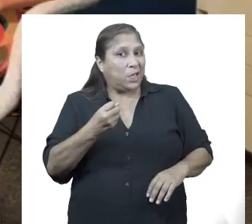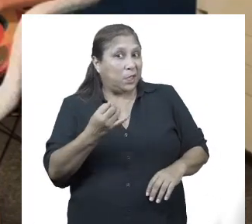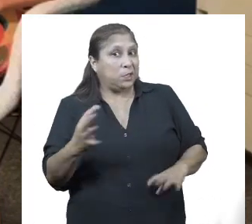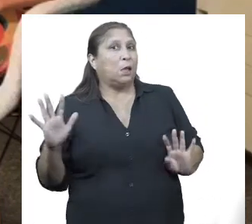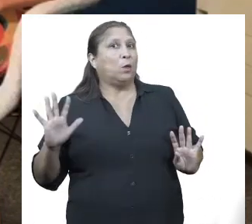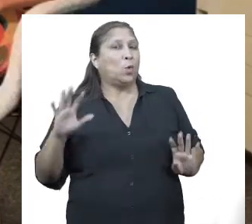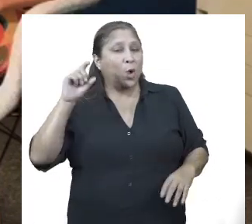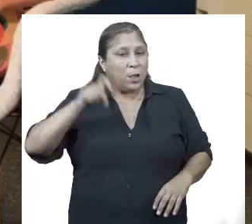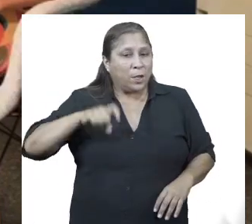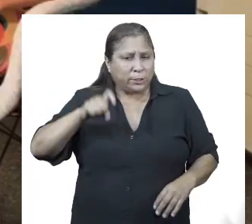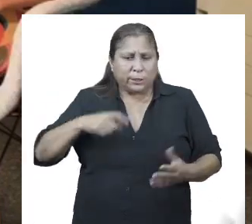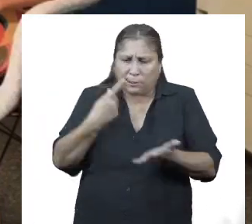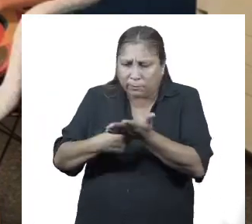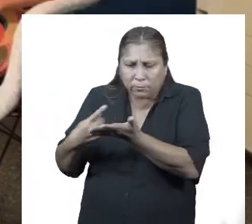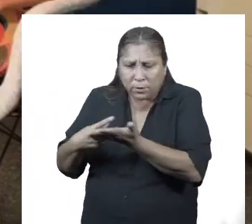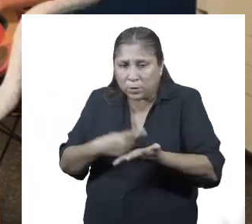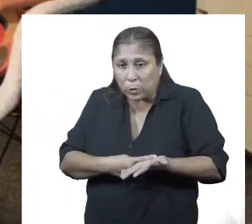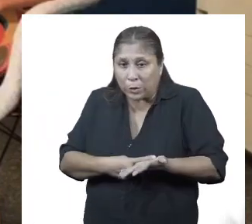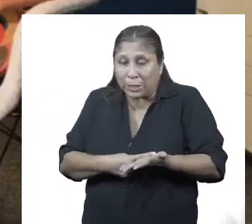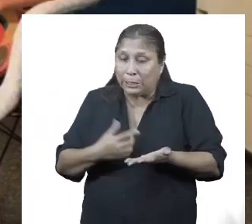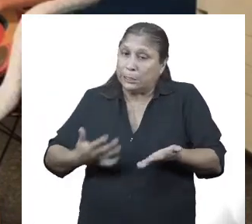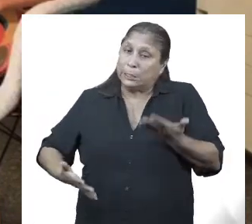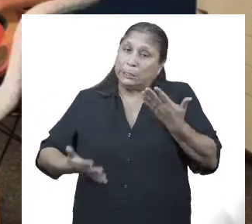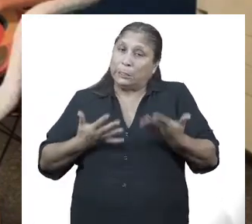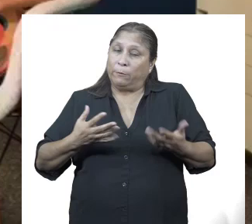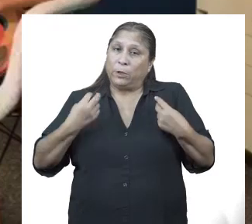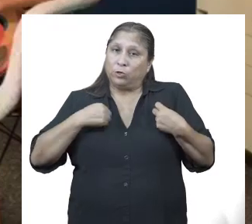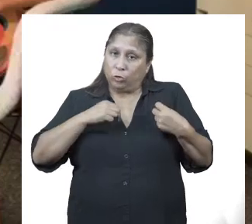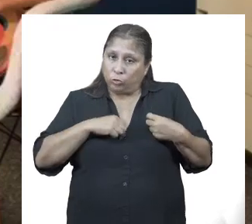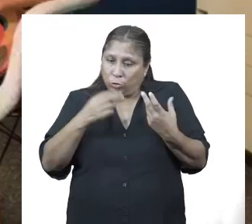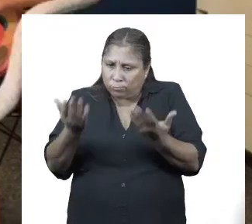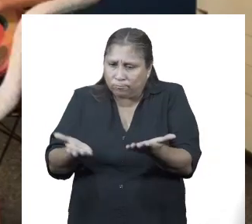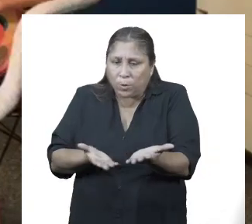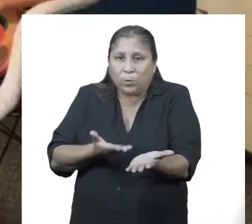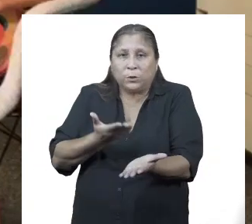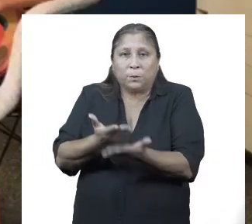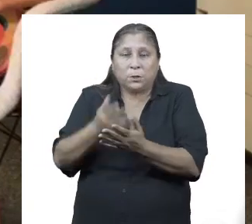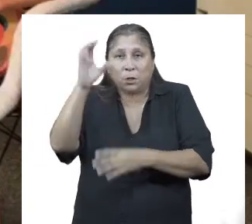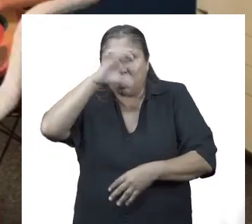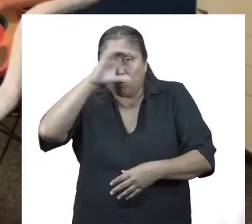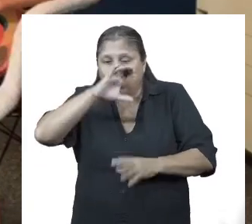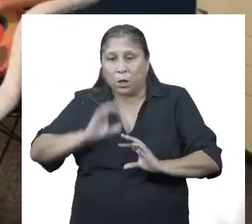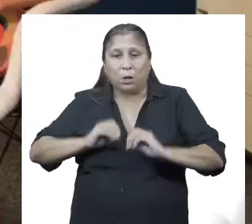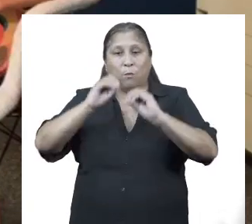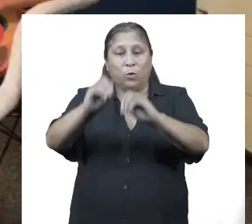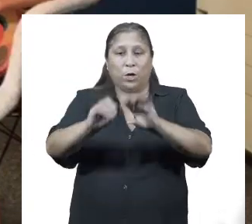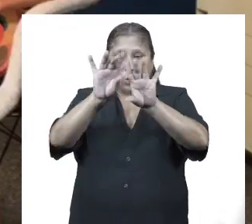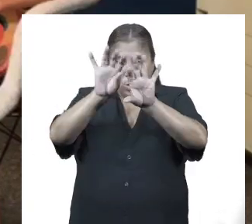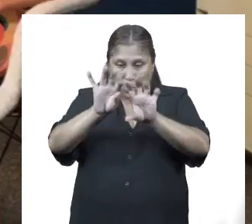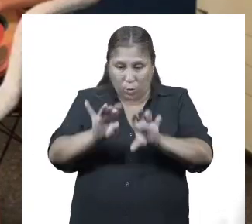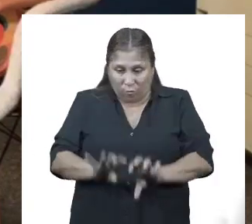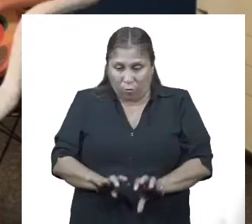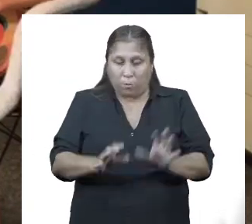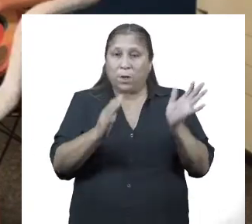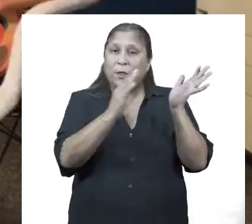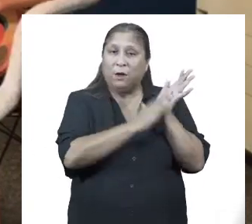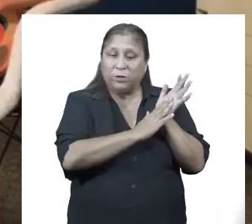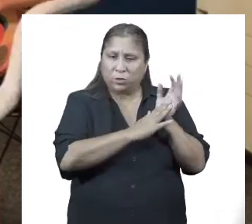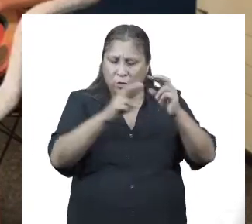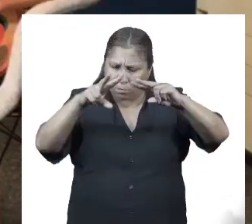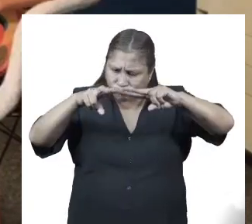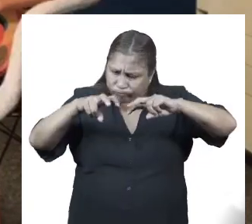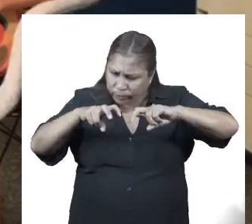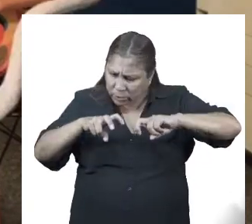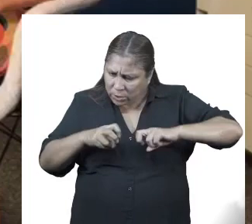algo necesario de discutir y que eventualmente nosotros vamos a buscar volcarlo en un informe defensorial para